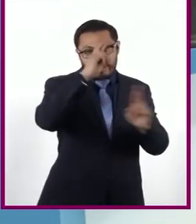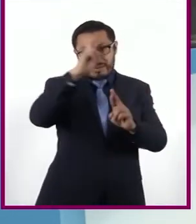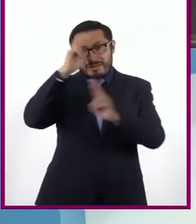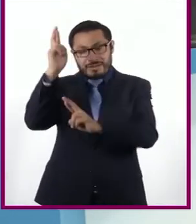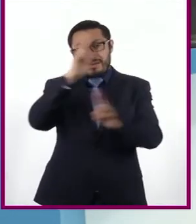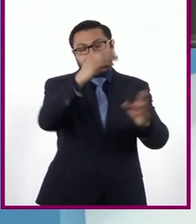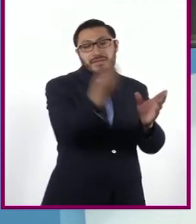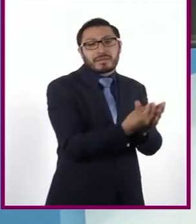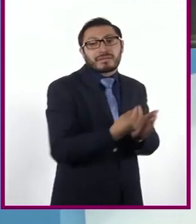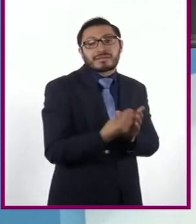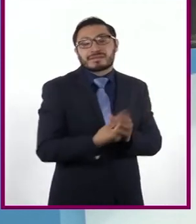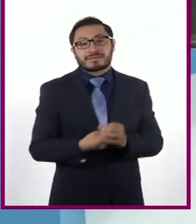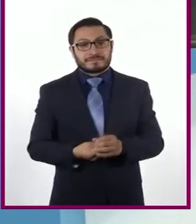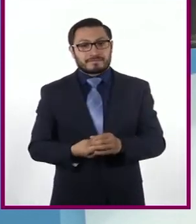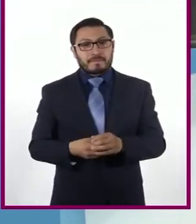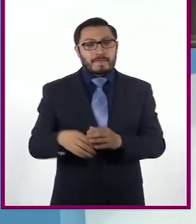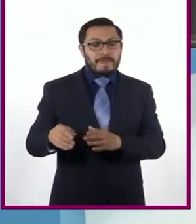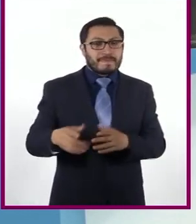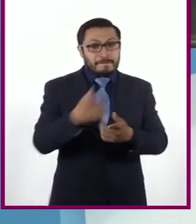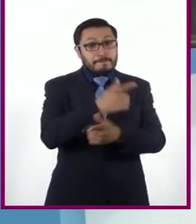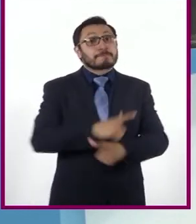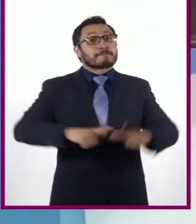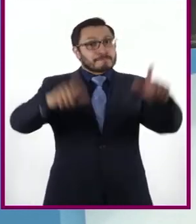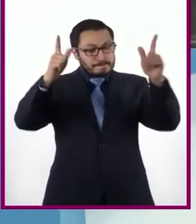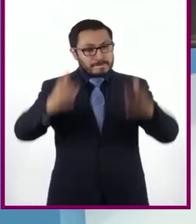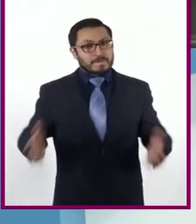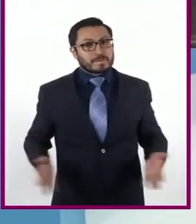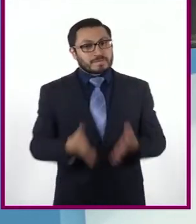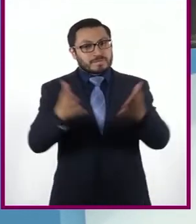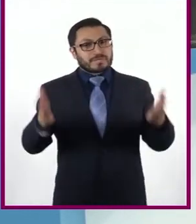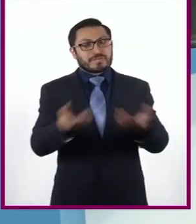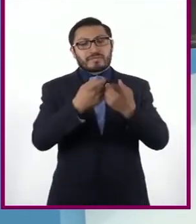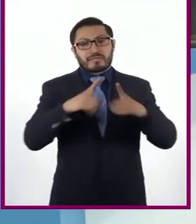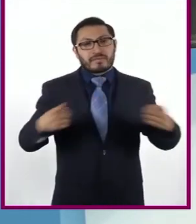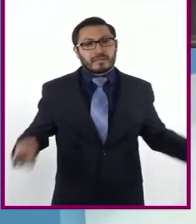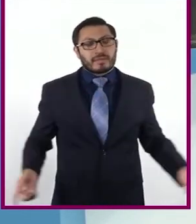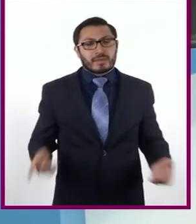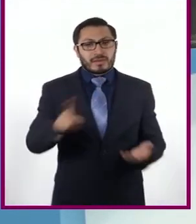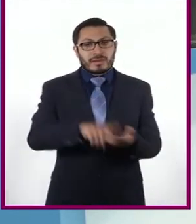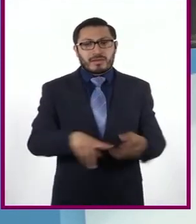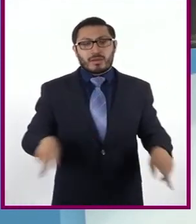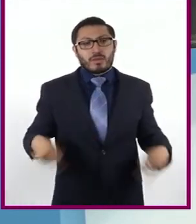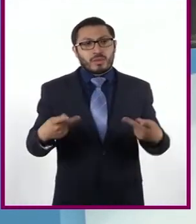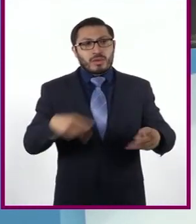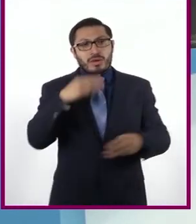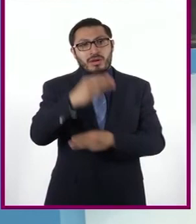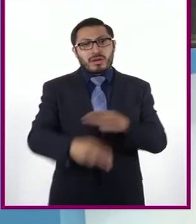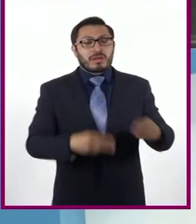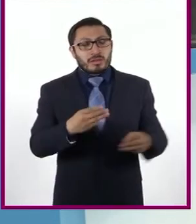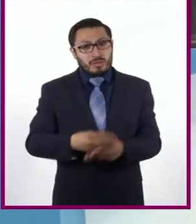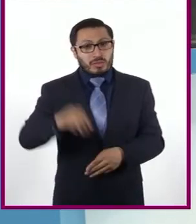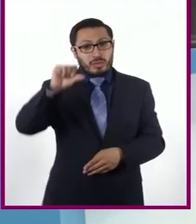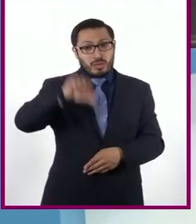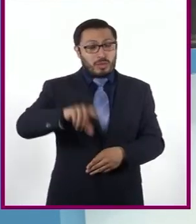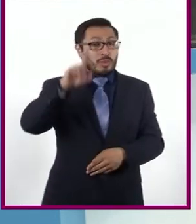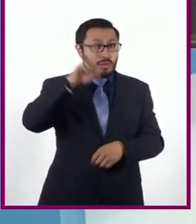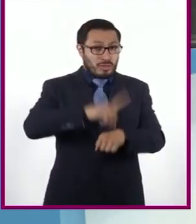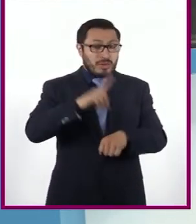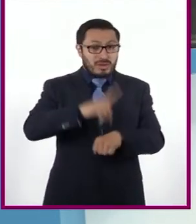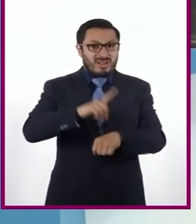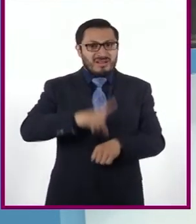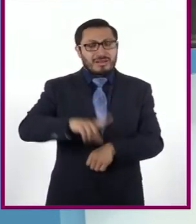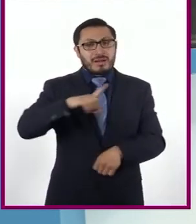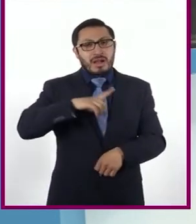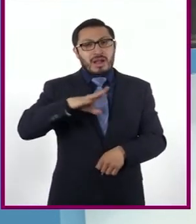propiedad privada. El liberalismo ha permitido un gran desarrollo en el comercio de todo el mundo. Hoy en día, los ideales